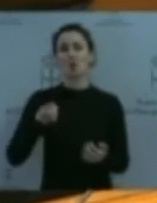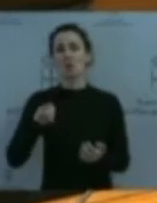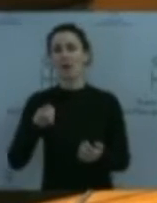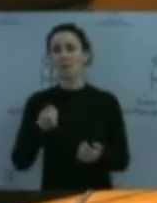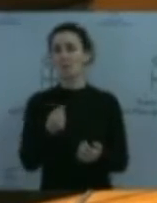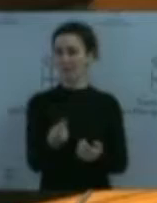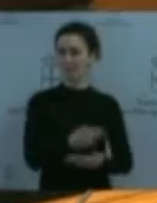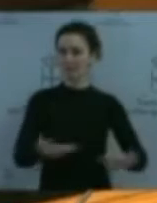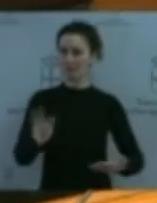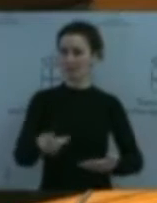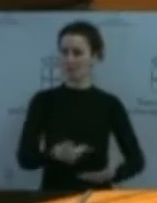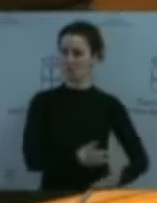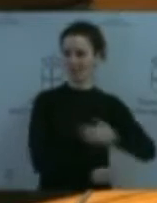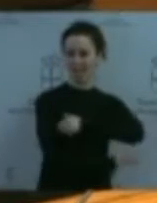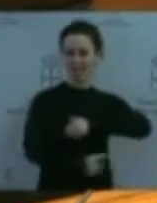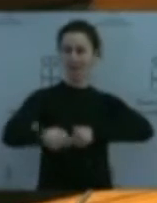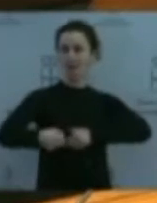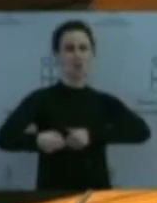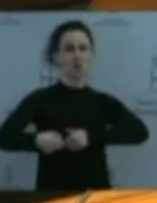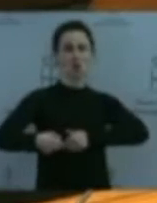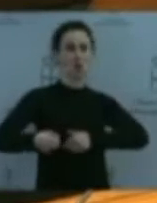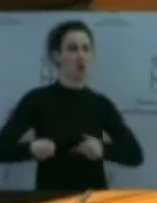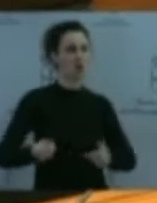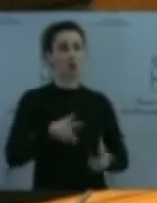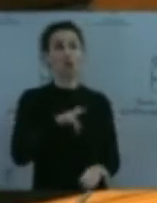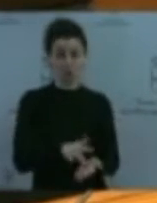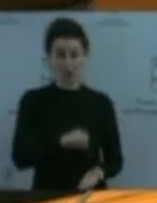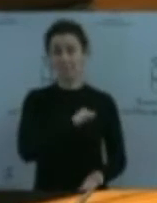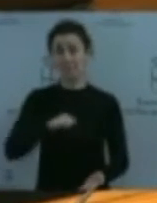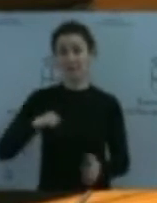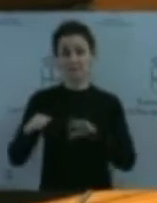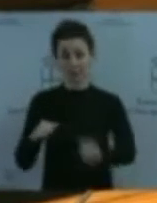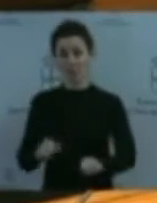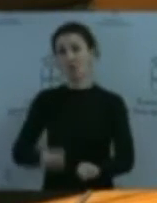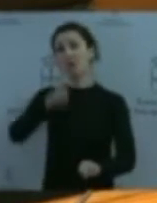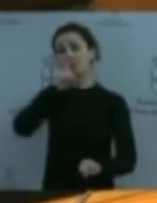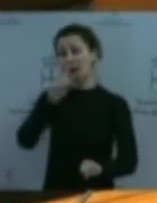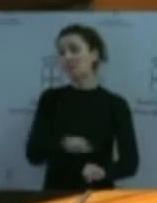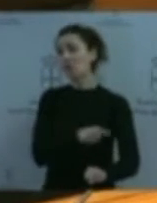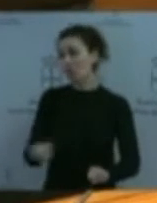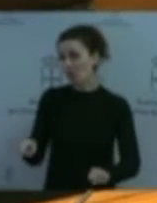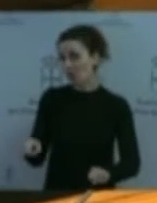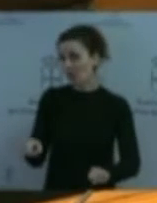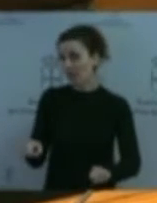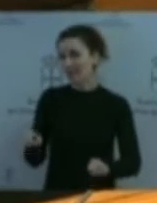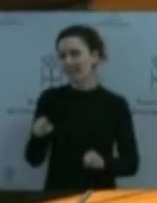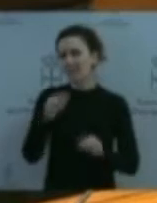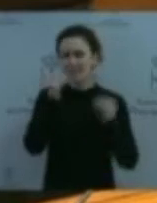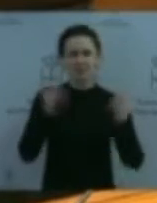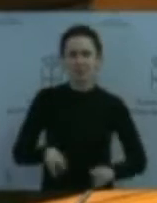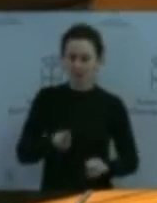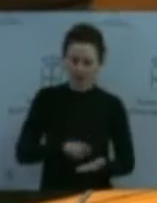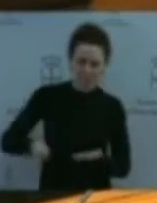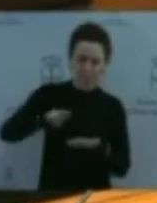su privatización con José María Aznar. Háganselo mirar y revisen un poco de historia cuando vienen aquí a contarnos sus